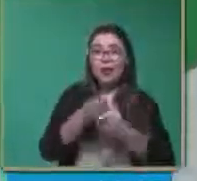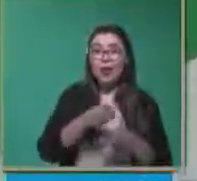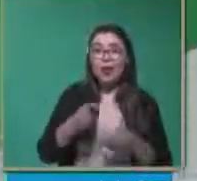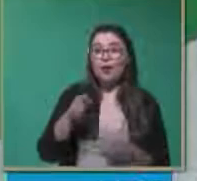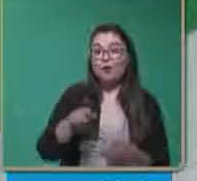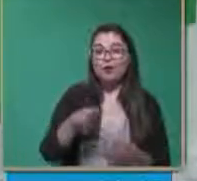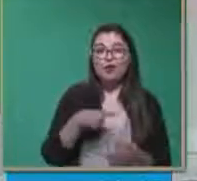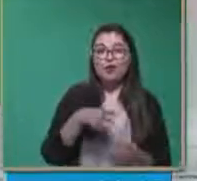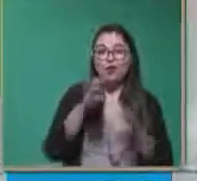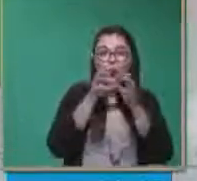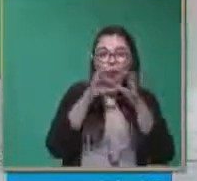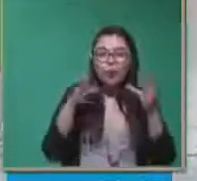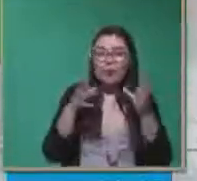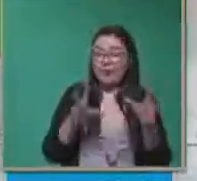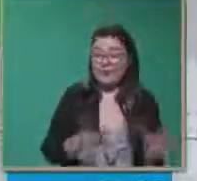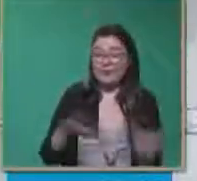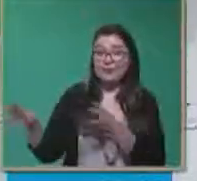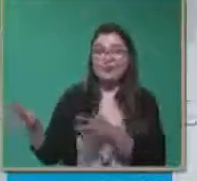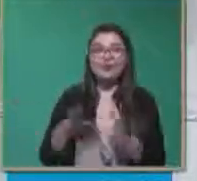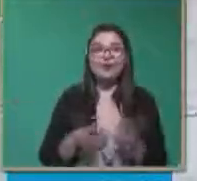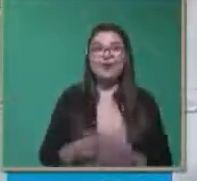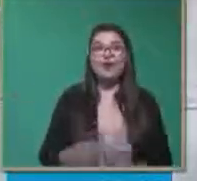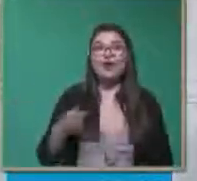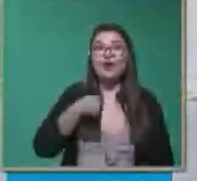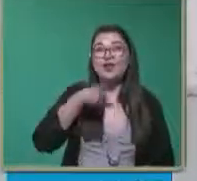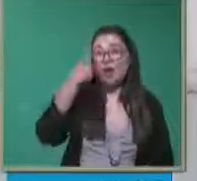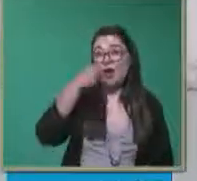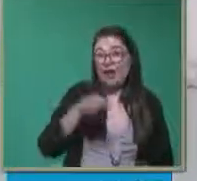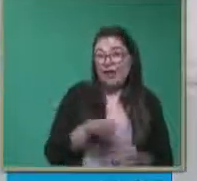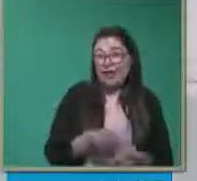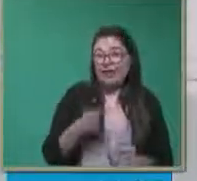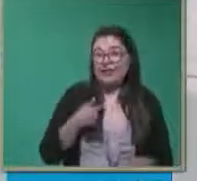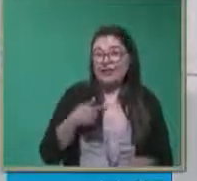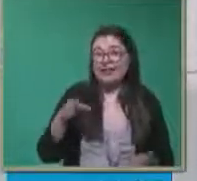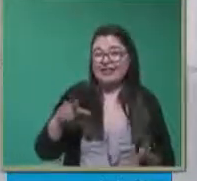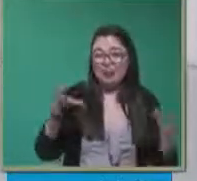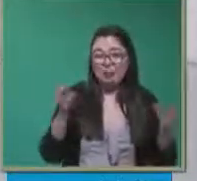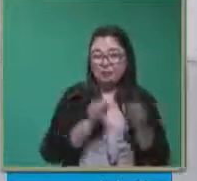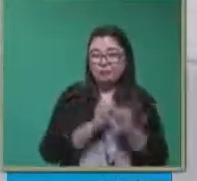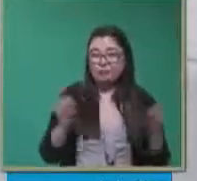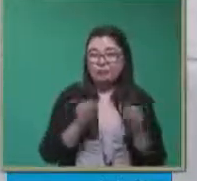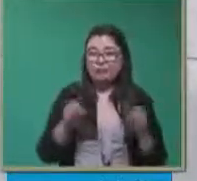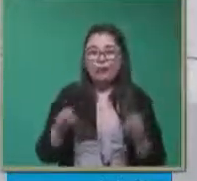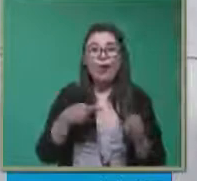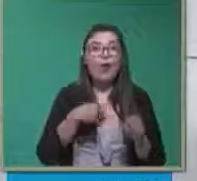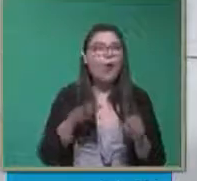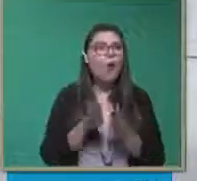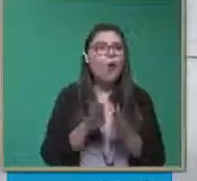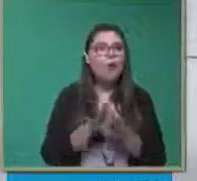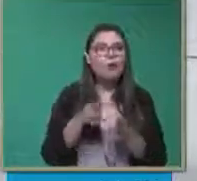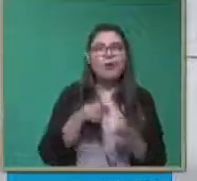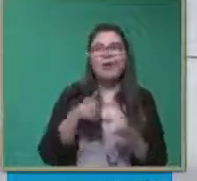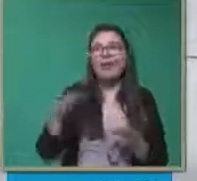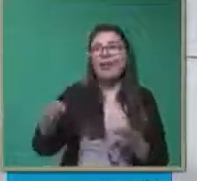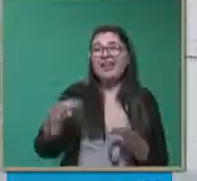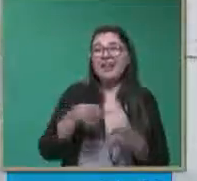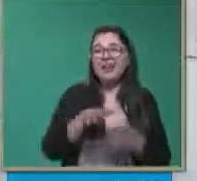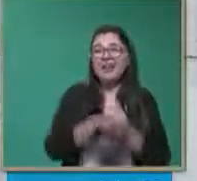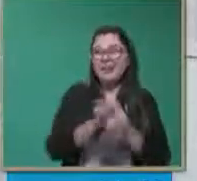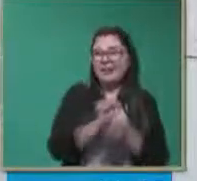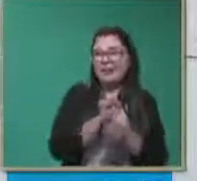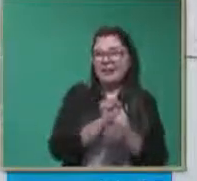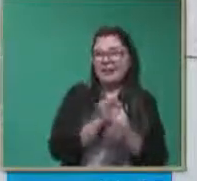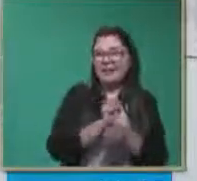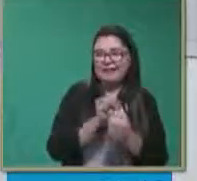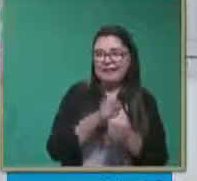que yo, maestra, lo que voy a hacer es reventar con los zapatos. Se me hace que sí, maestra.